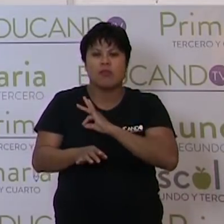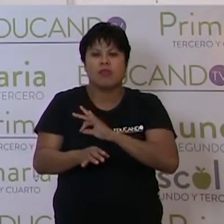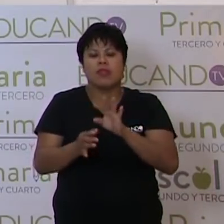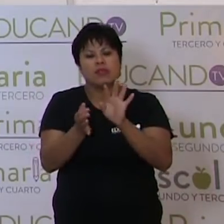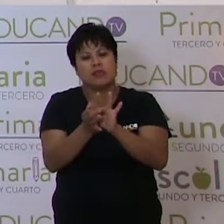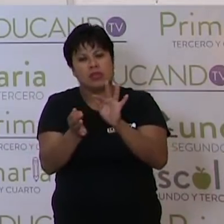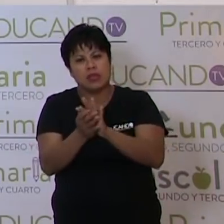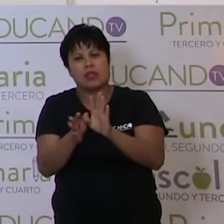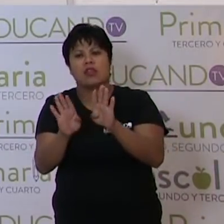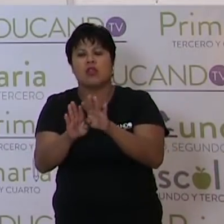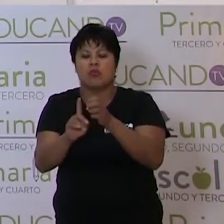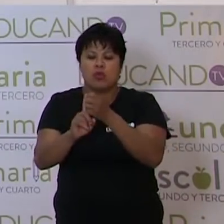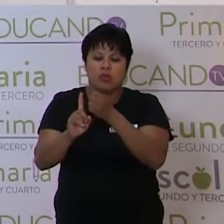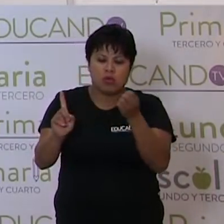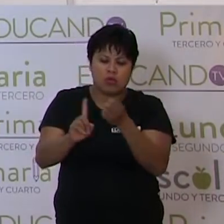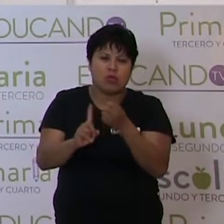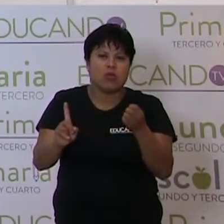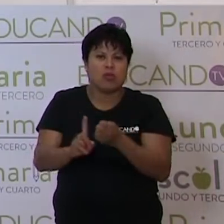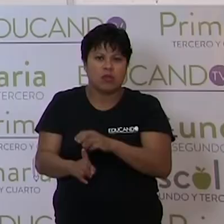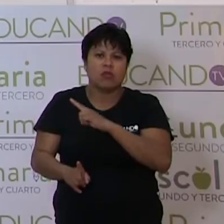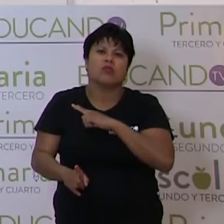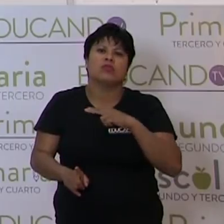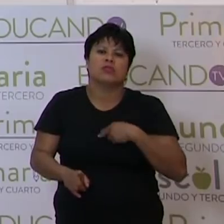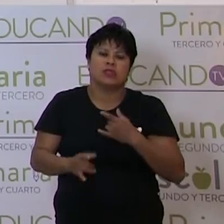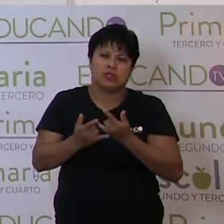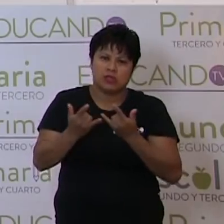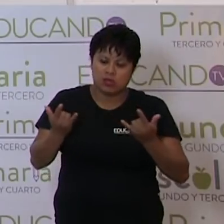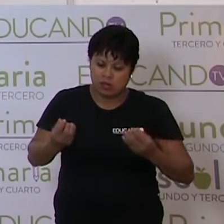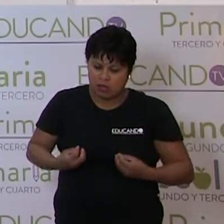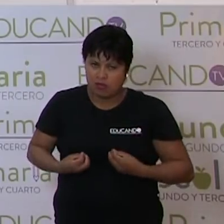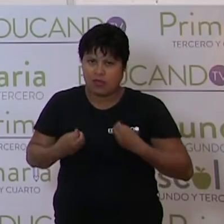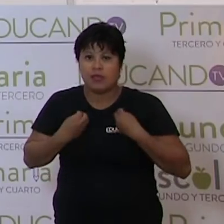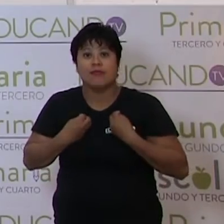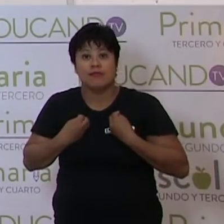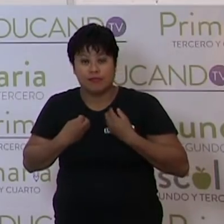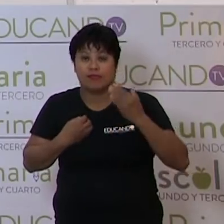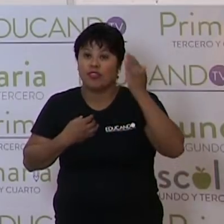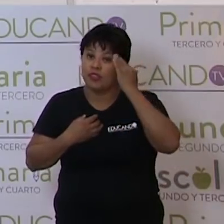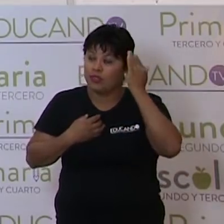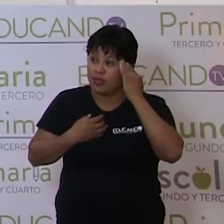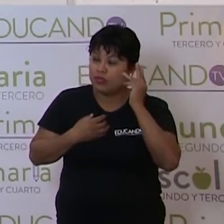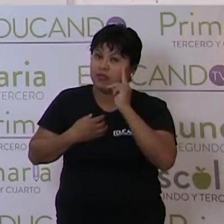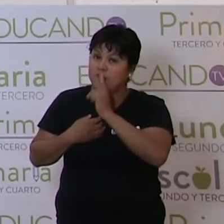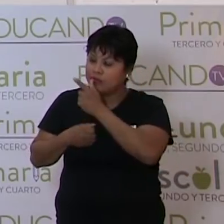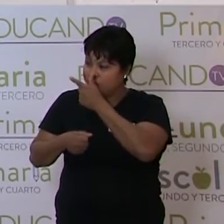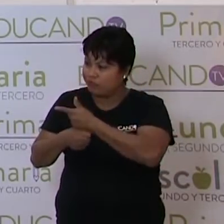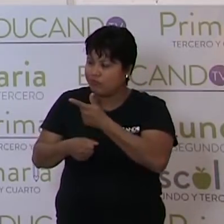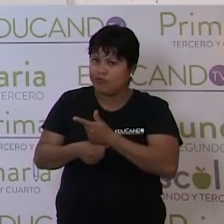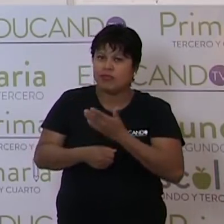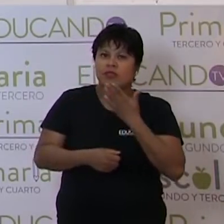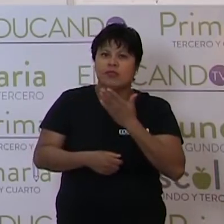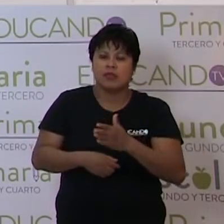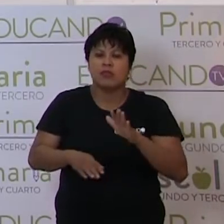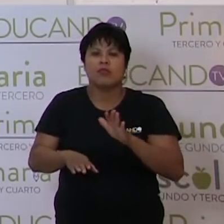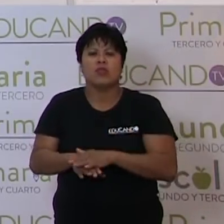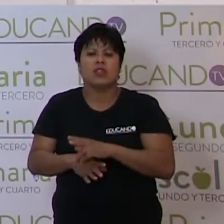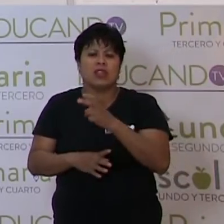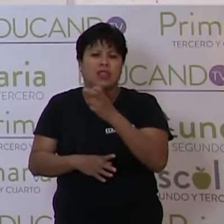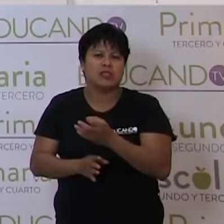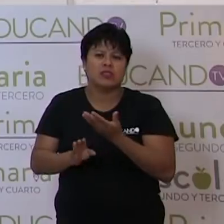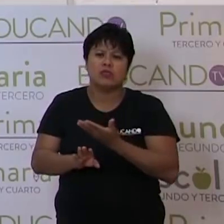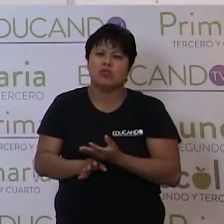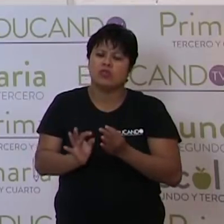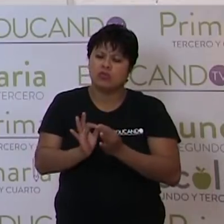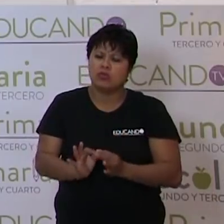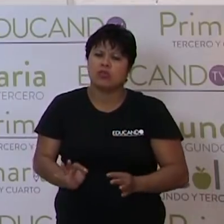contar en orden nuestra historia de vida. Conózcanlas bien, identifíquenlas bien, porque son de mucha